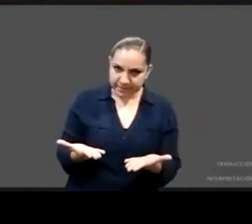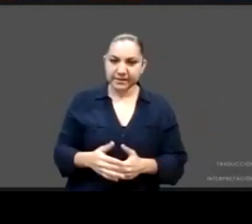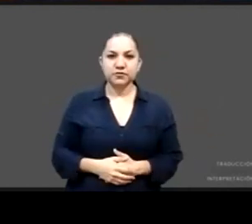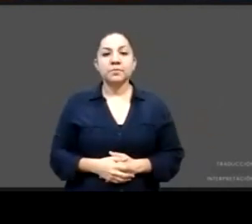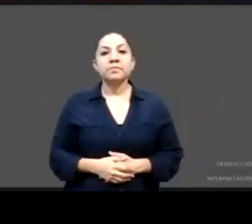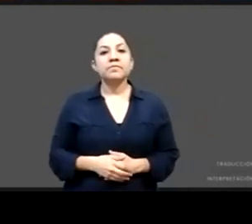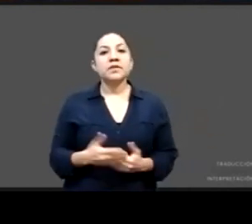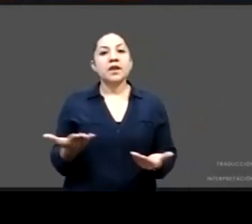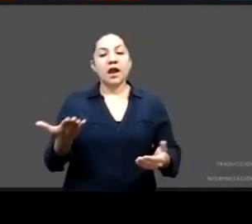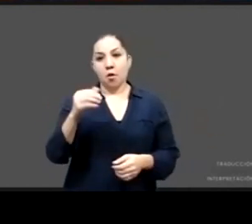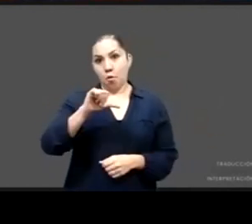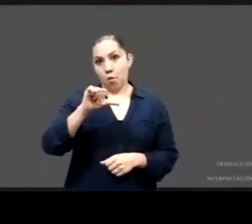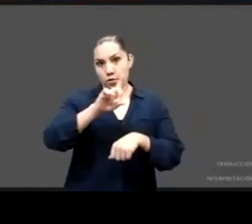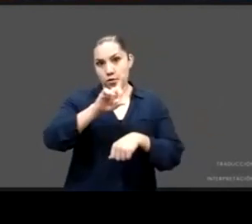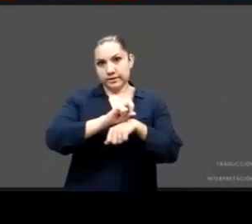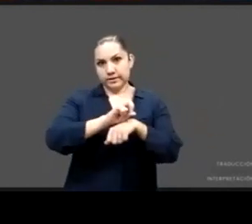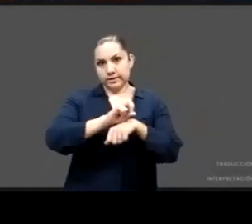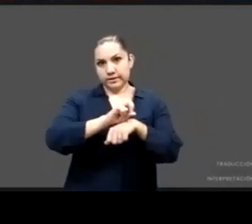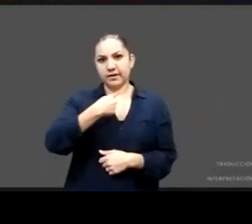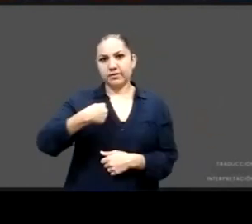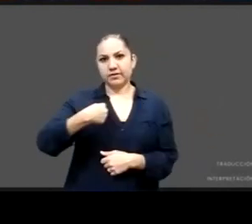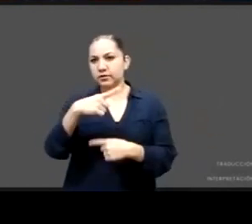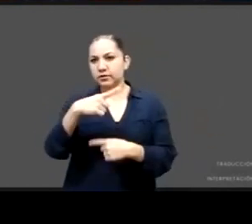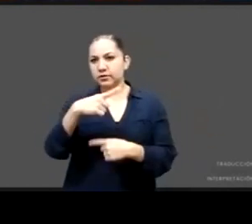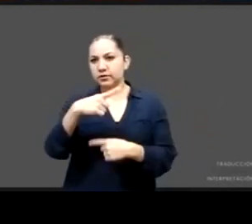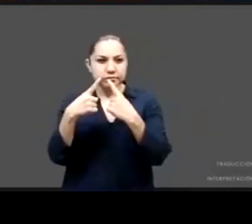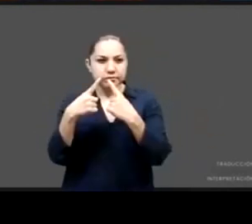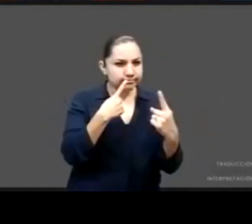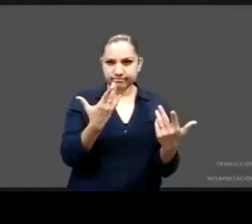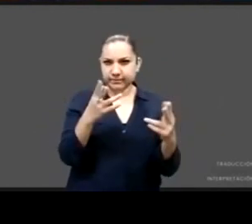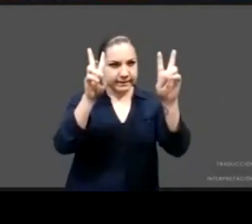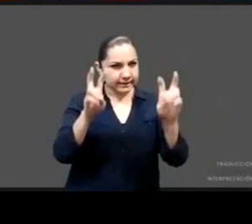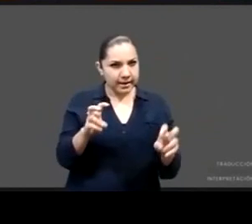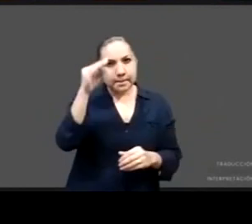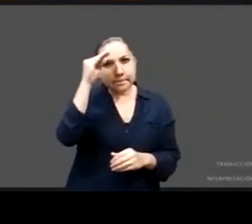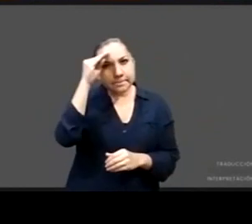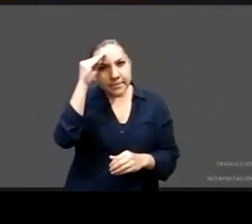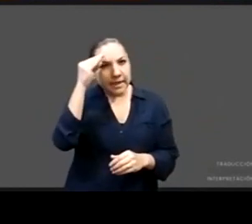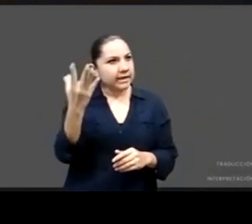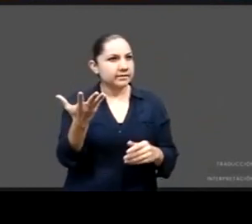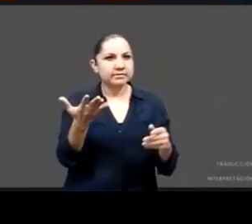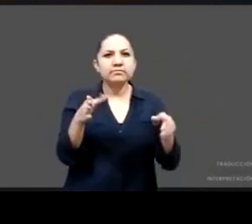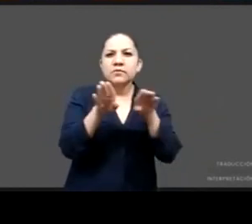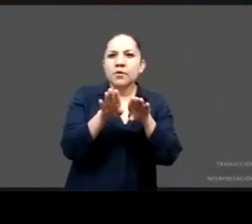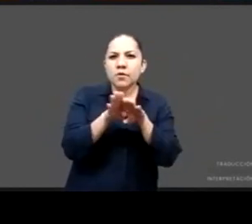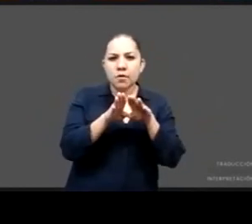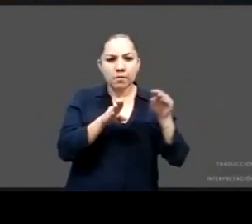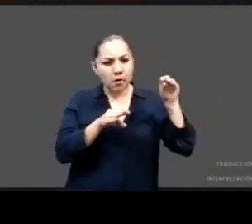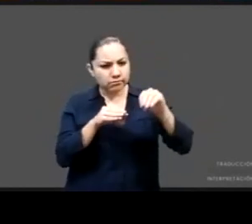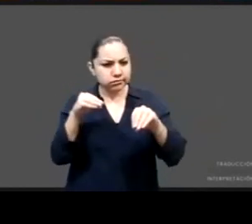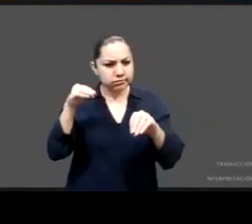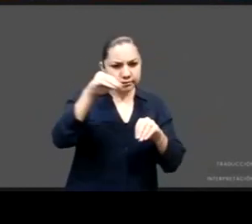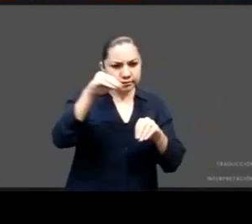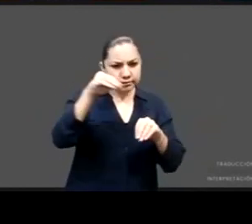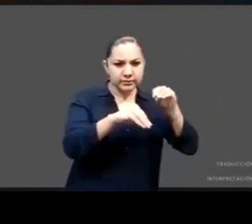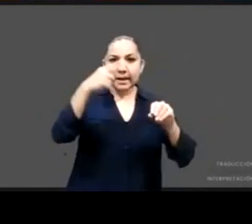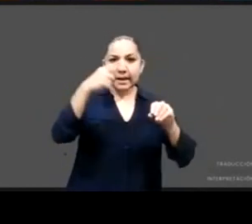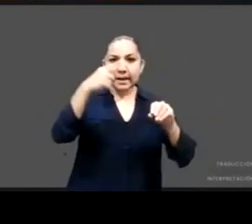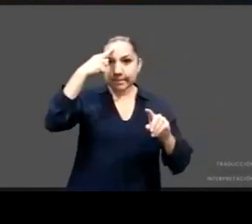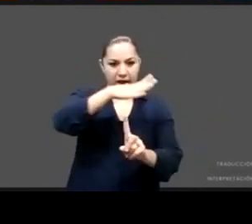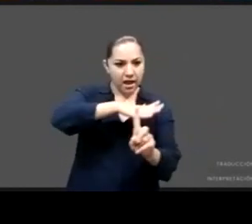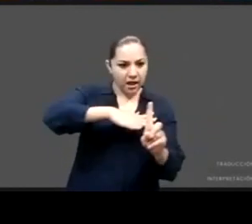para pensar, para construir futuros sanos, seguros de bienestar con